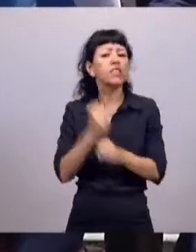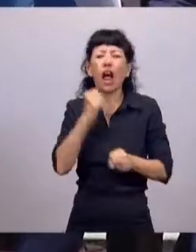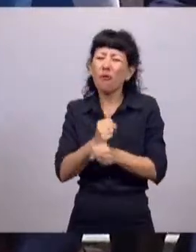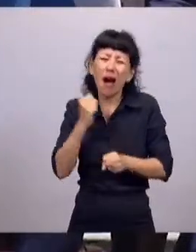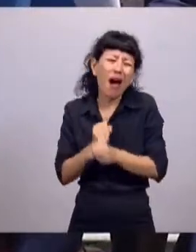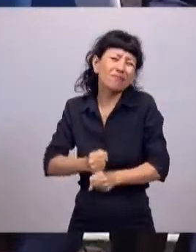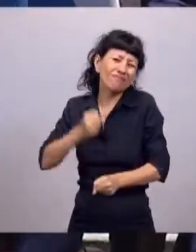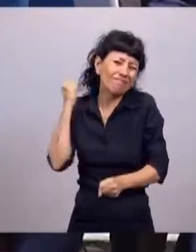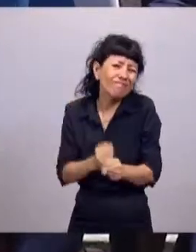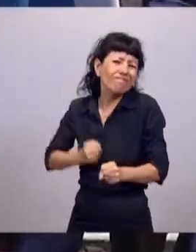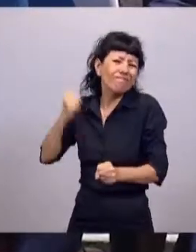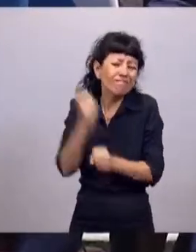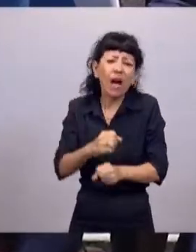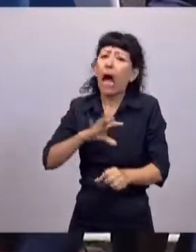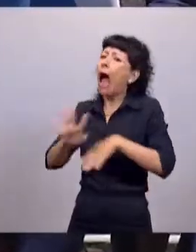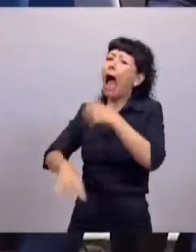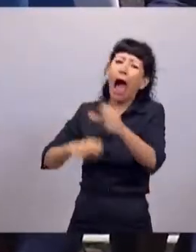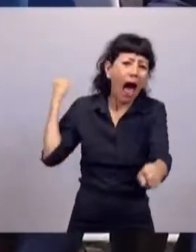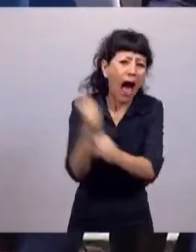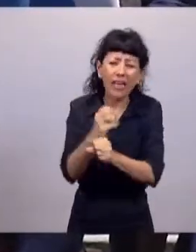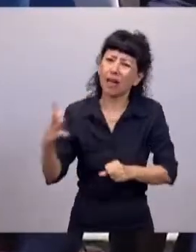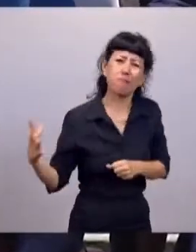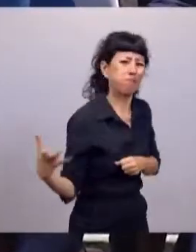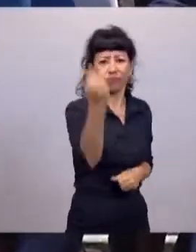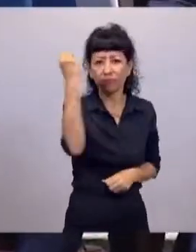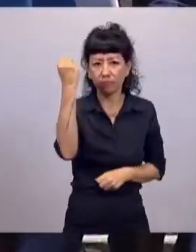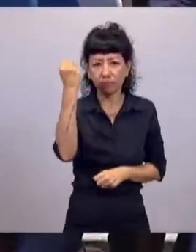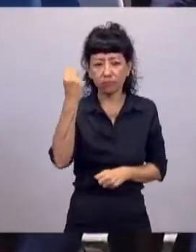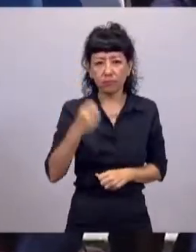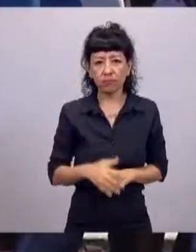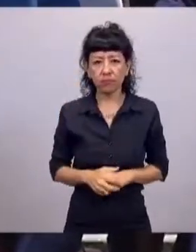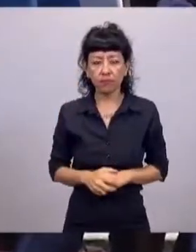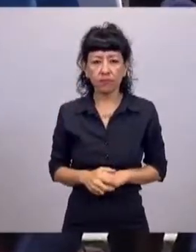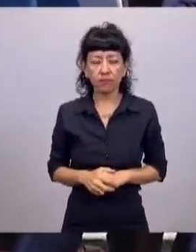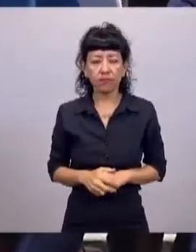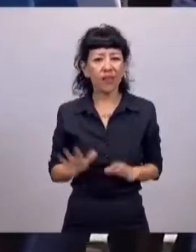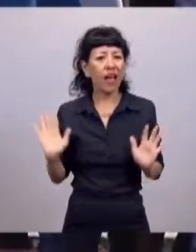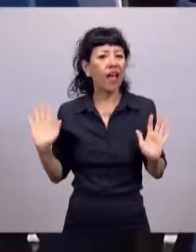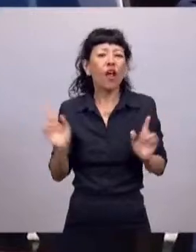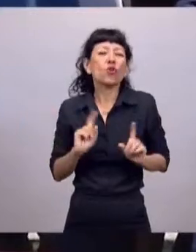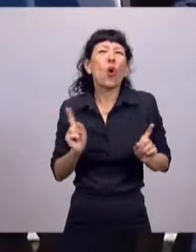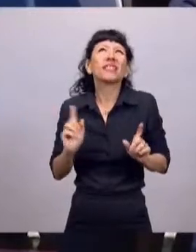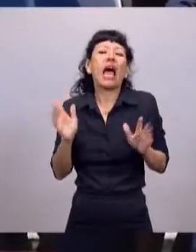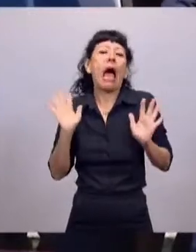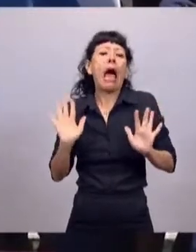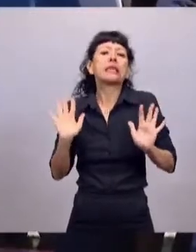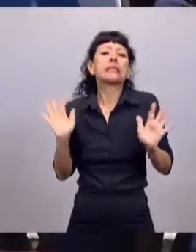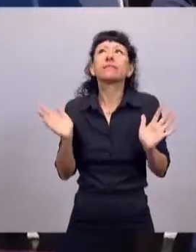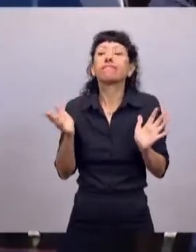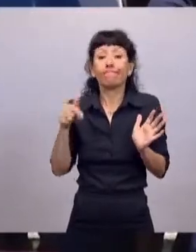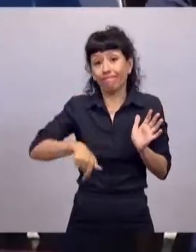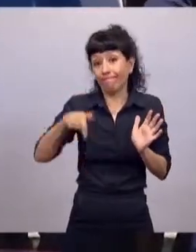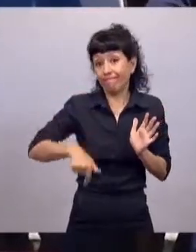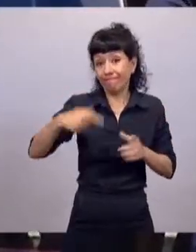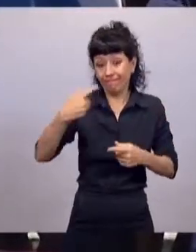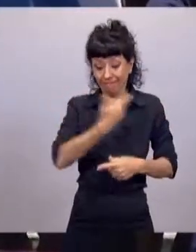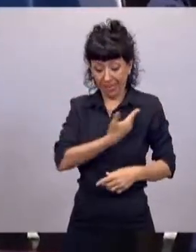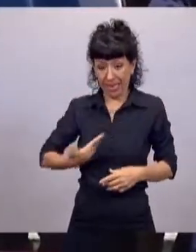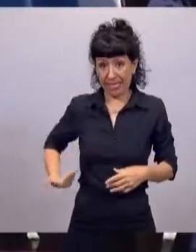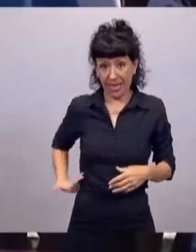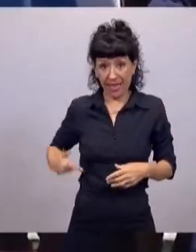descanso y llegaremos a destino. No es casualidad que esta inauguración